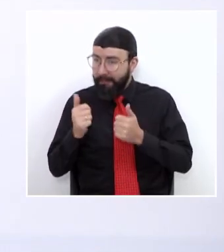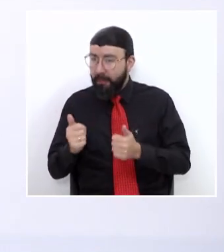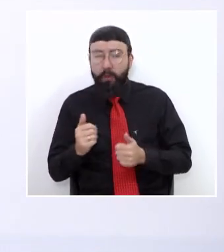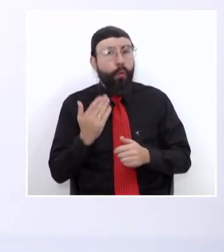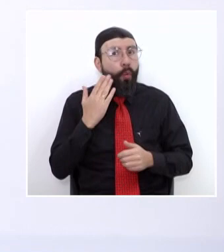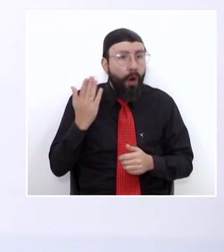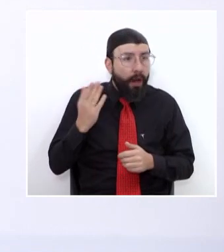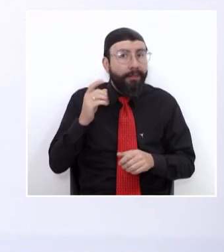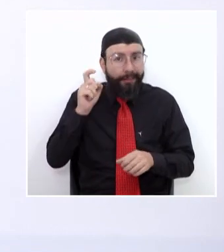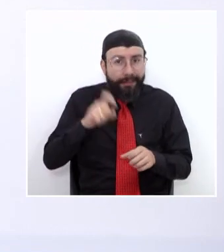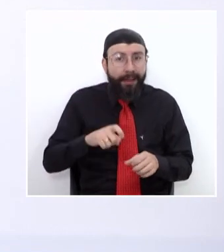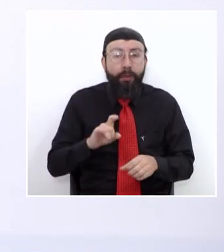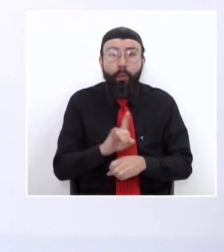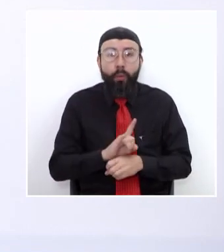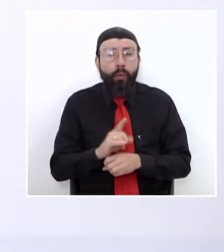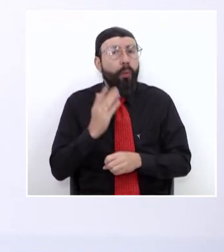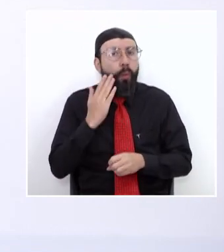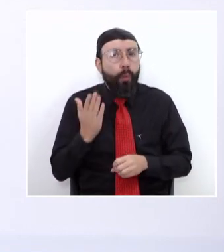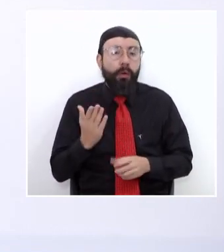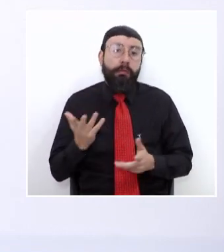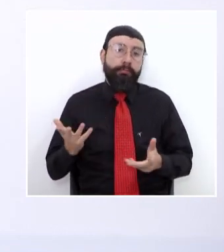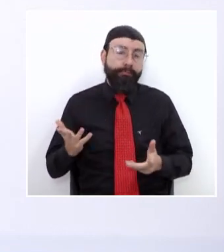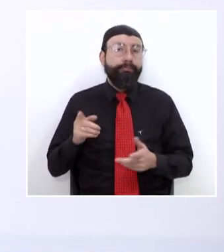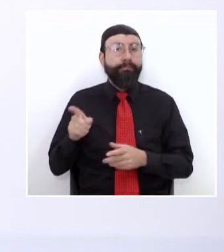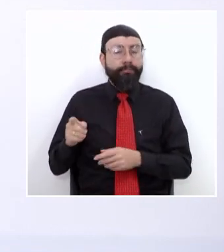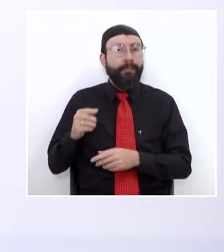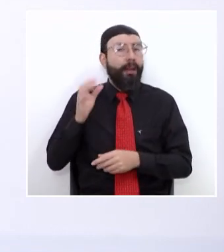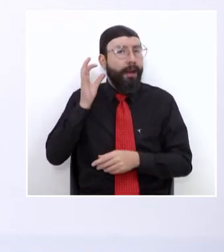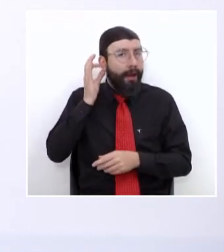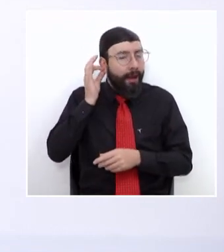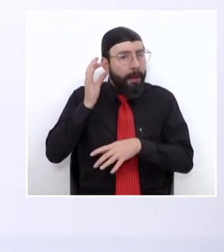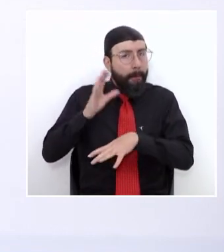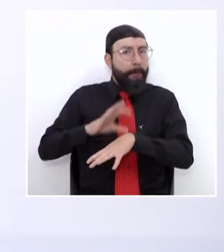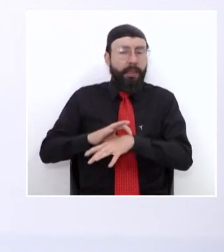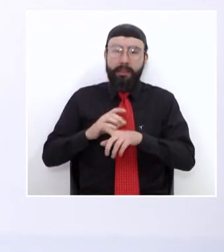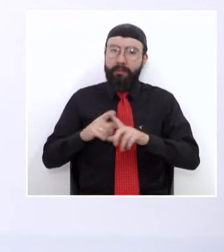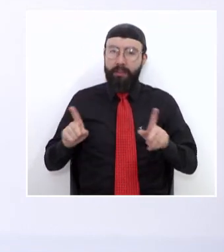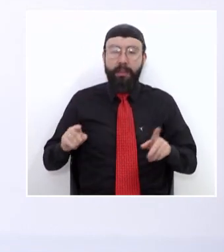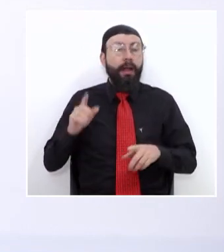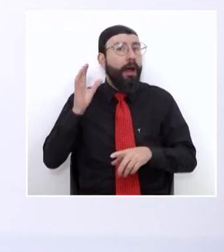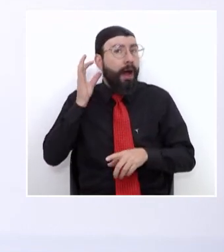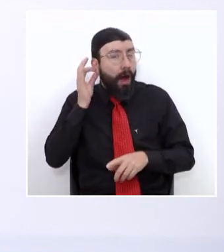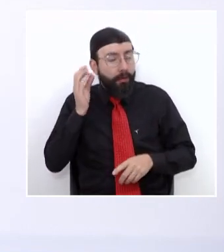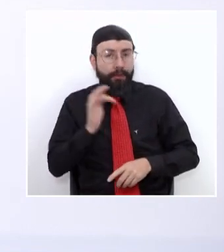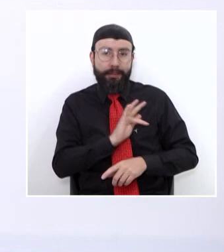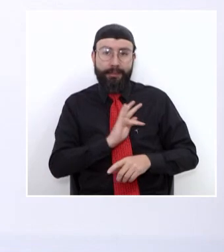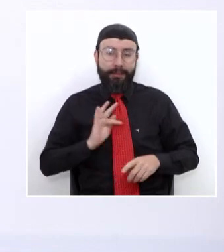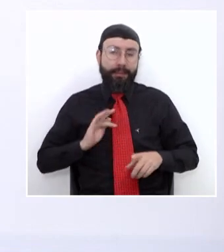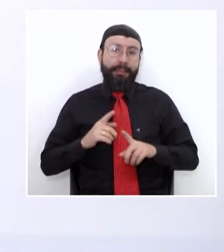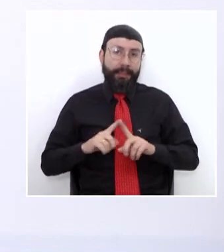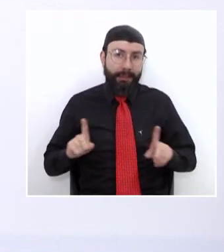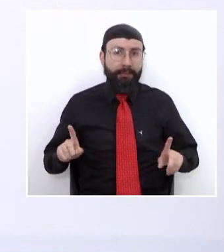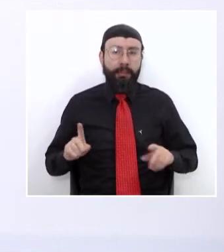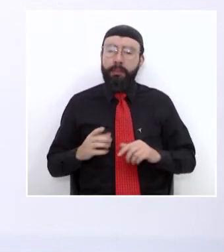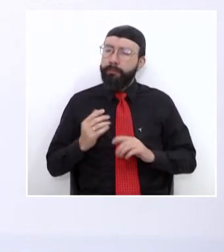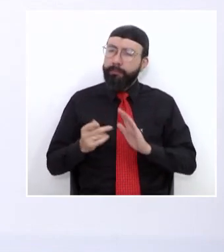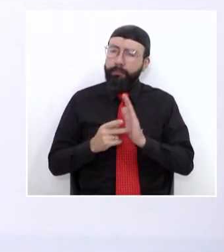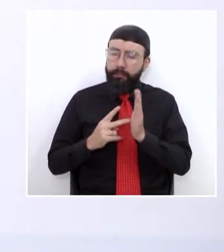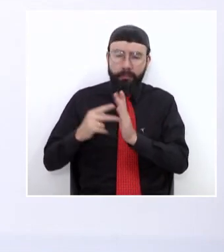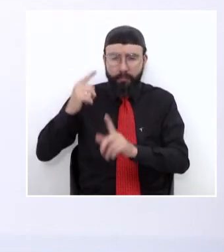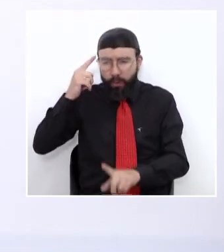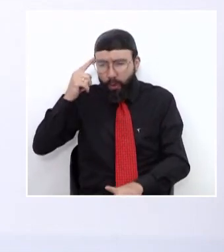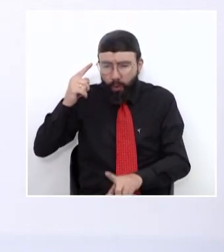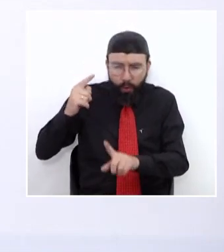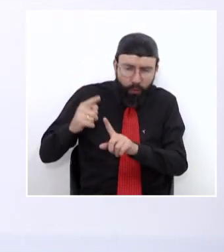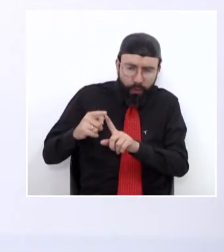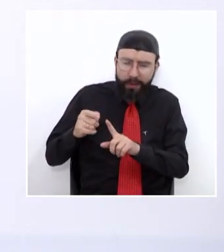usarlo? Porque la auriculomedicina, ¿sí? Una cosa es la auriculoterapia y otra cosa es la auriculomedicina. Es ese enfoque en el que yo le